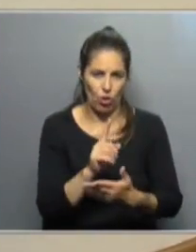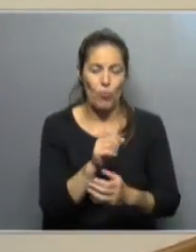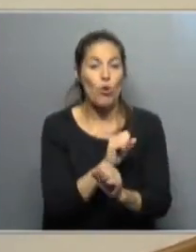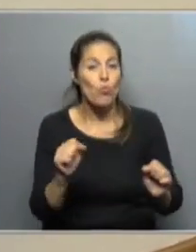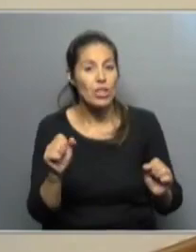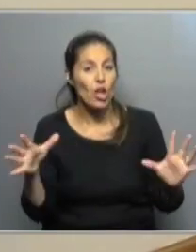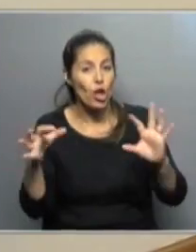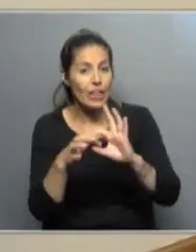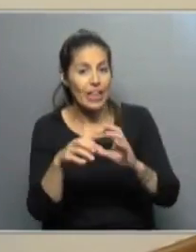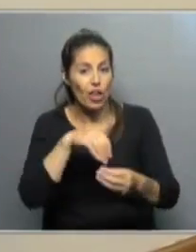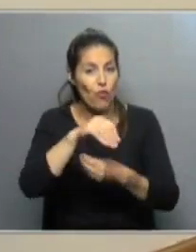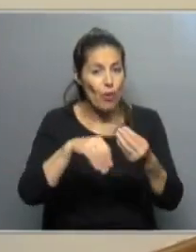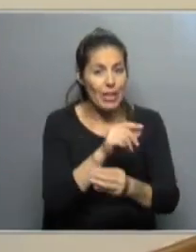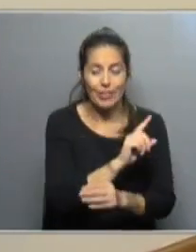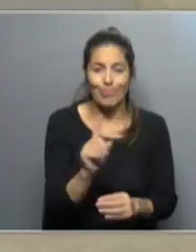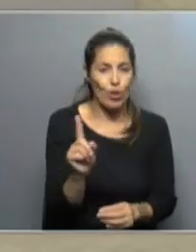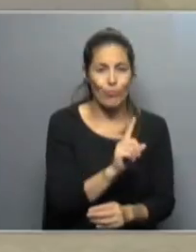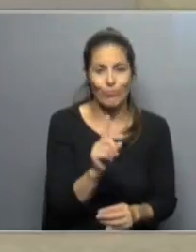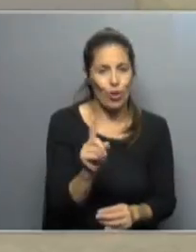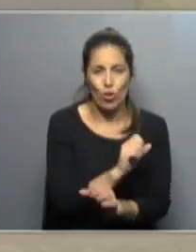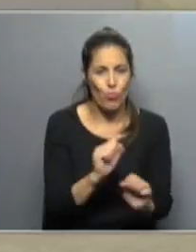con familiares? No.